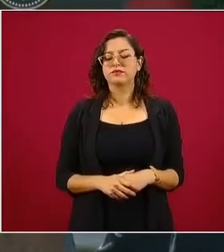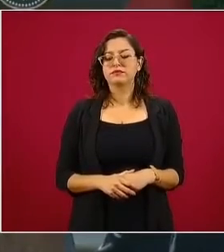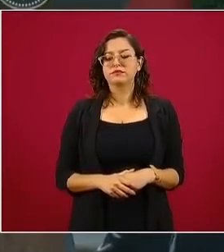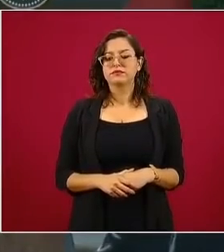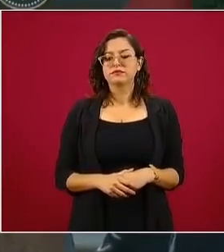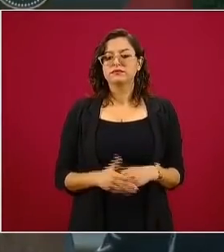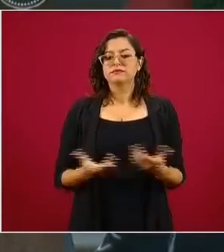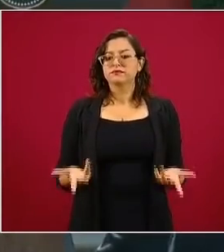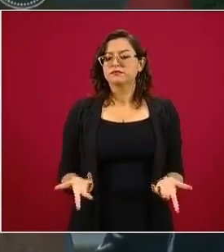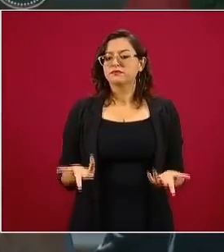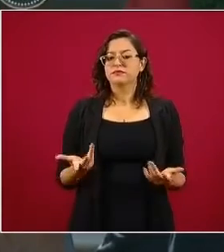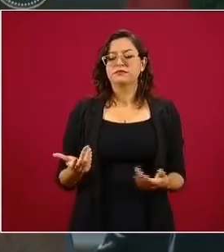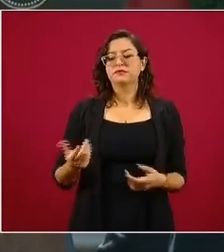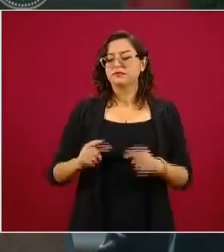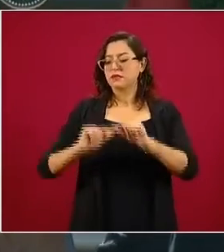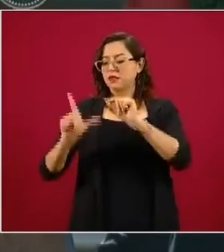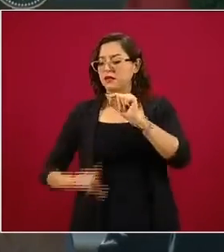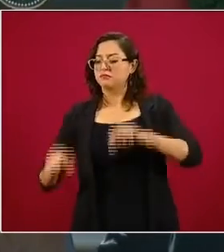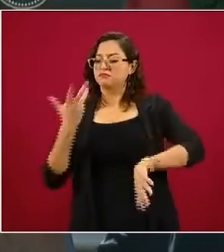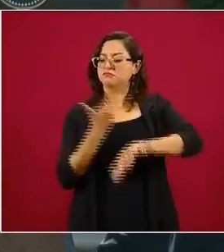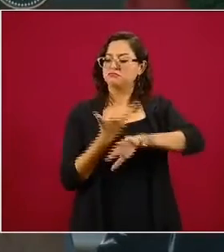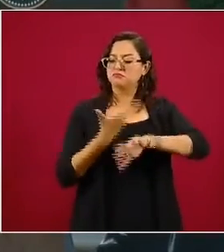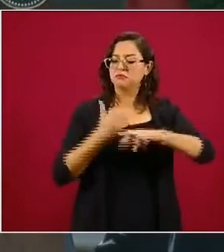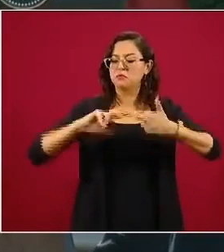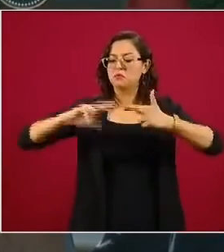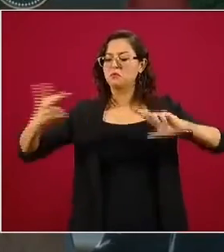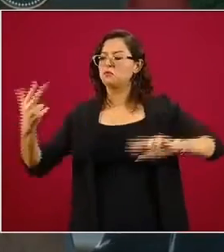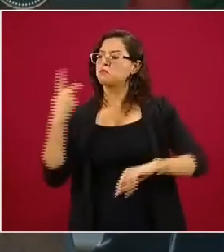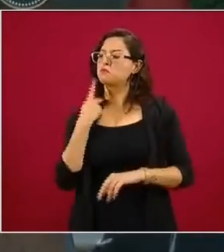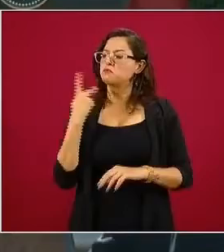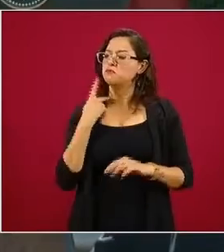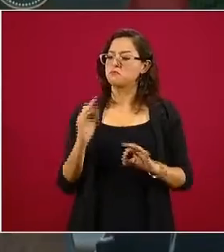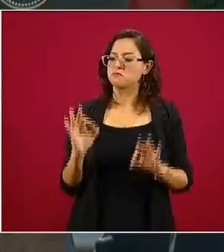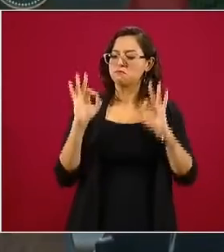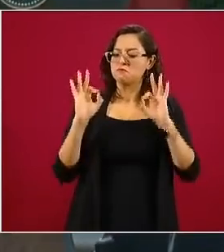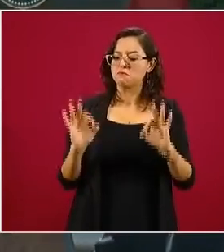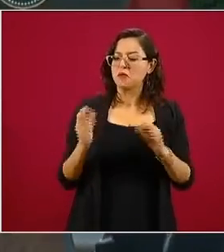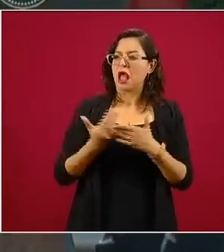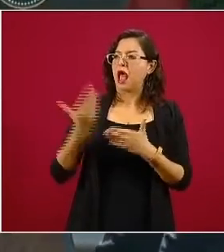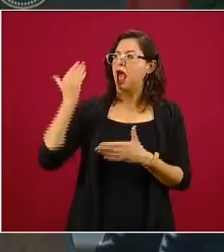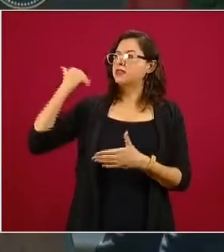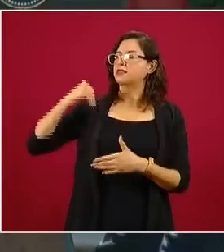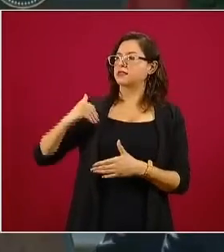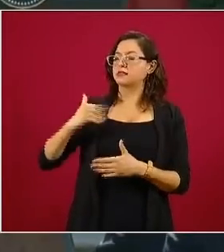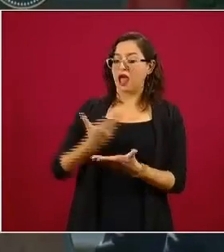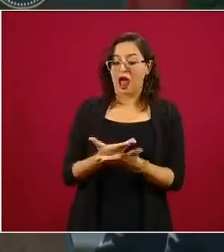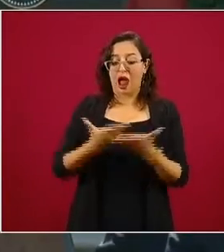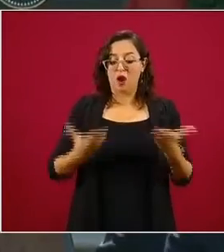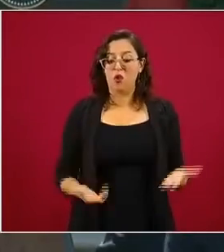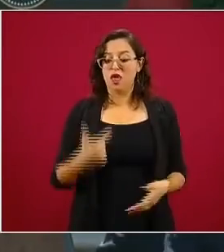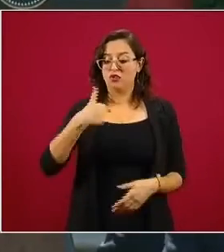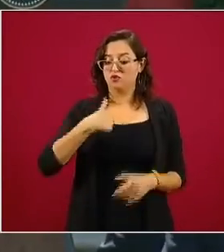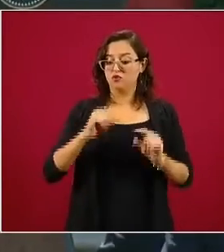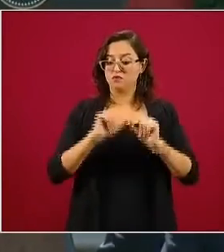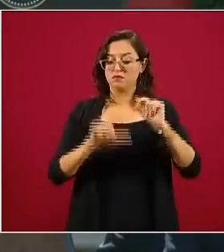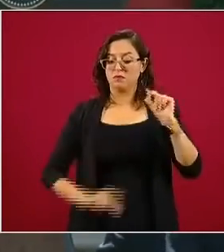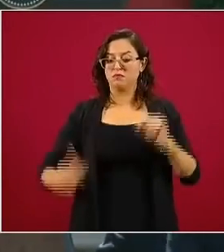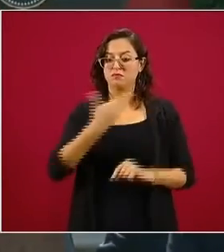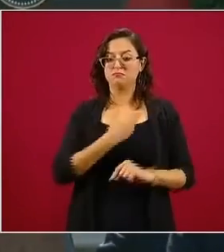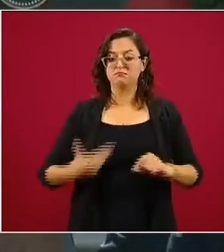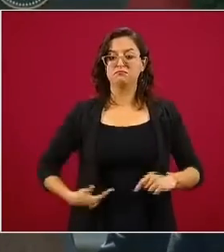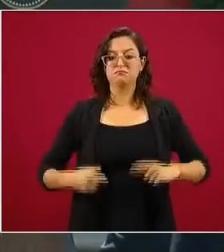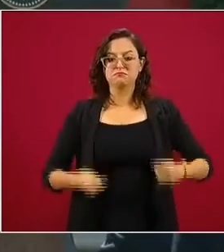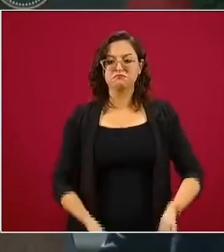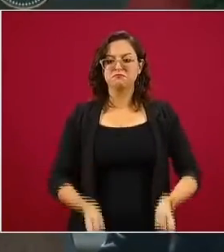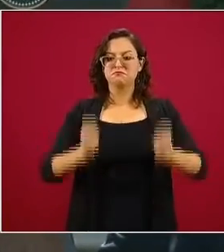nuestras relaciones políticas, durante mi mandato como presidente de México, en vez